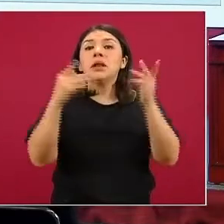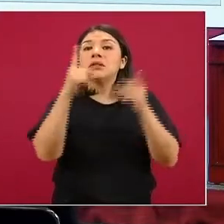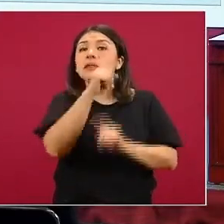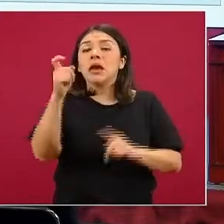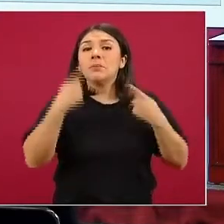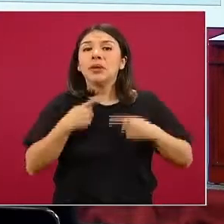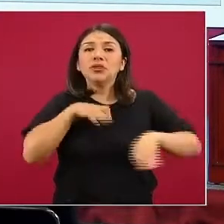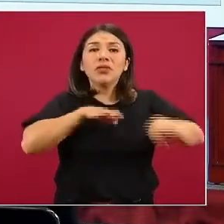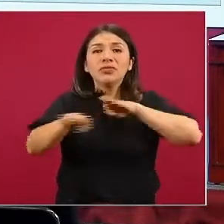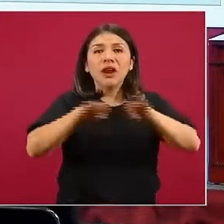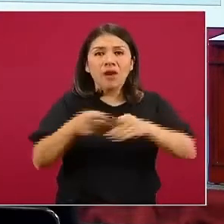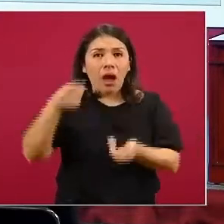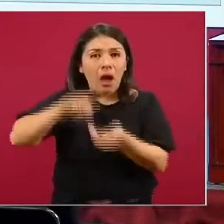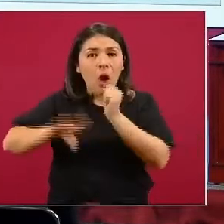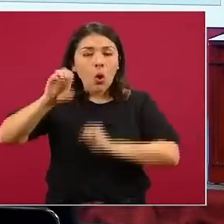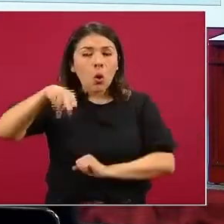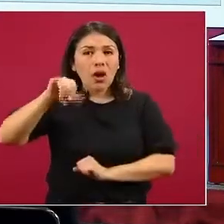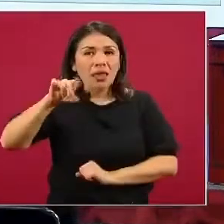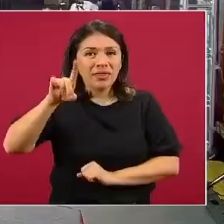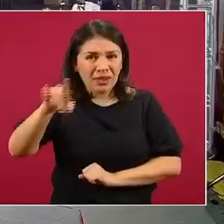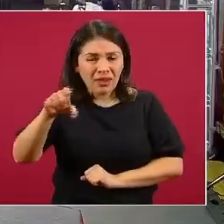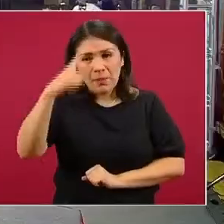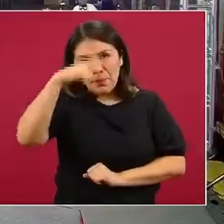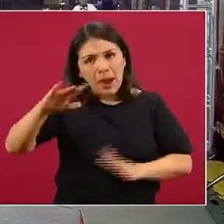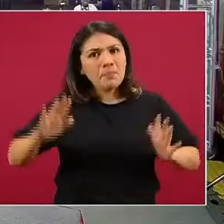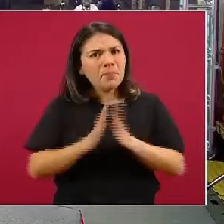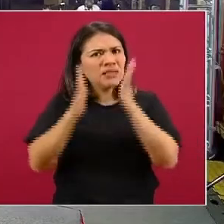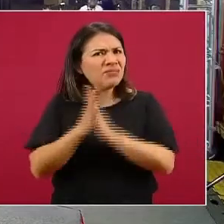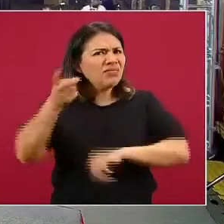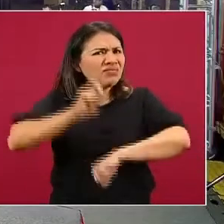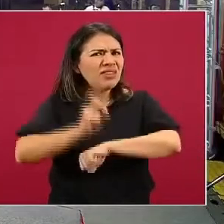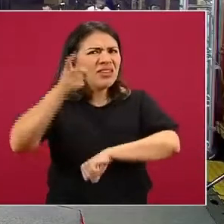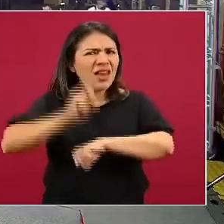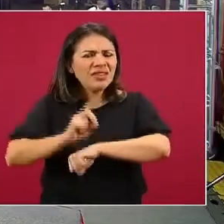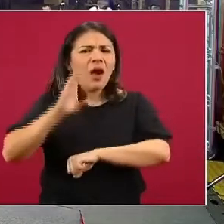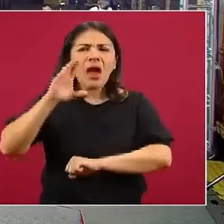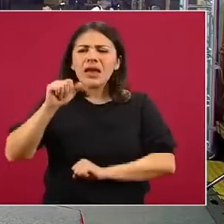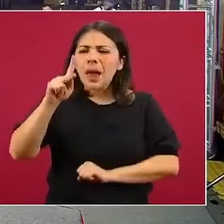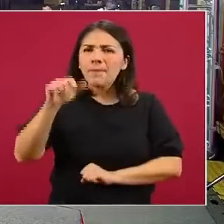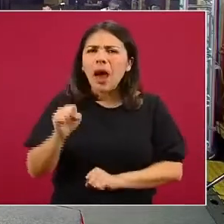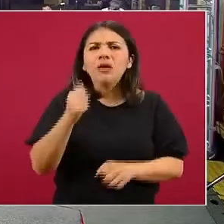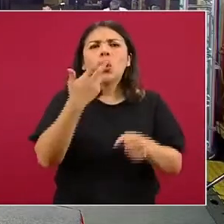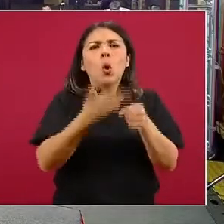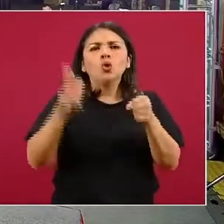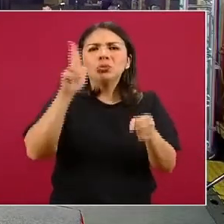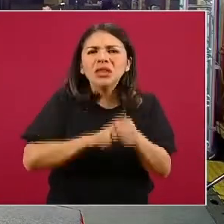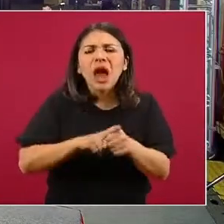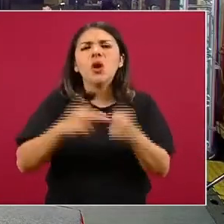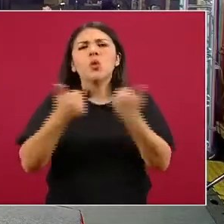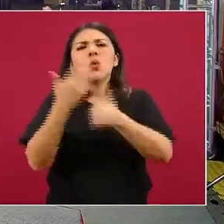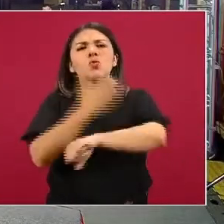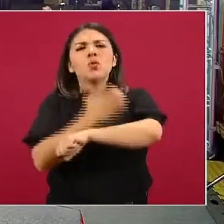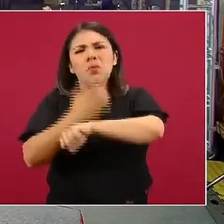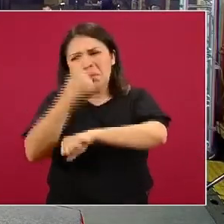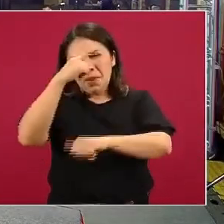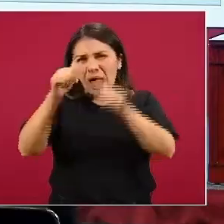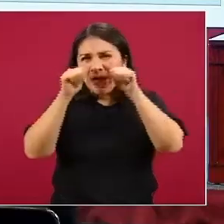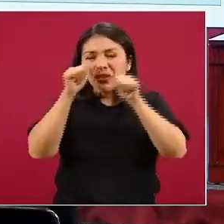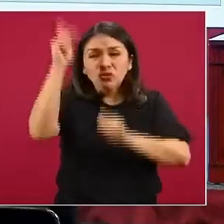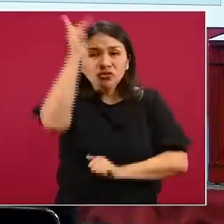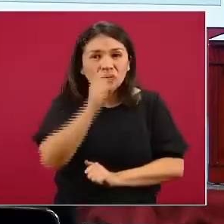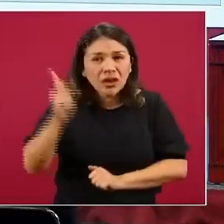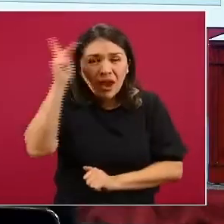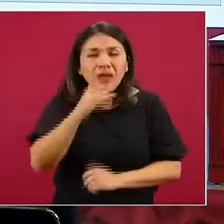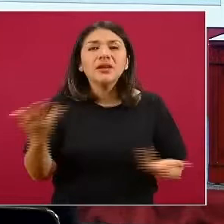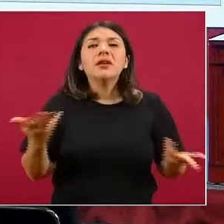de la Comisión Nacional contra las Adicciones que participan diariamente en los CAPAS, en los hospitales, a los compañeros de los servicios de atención